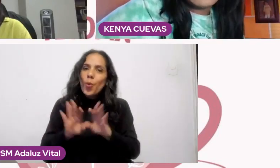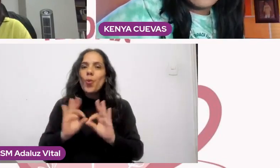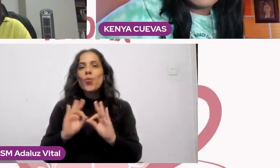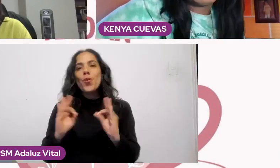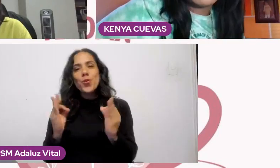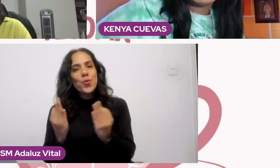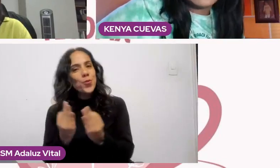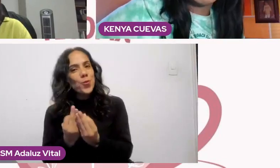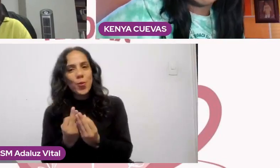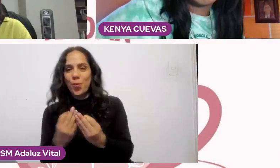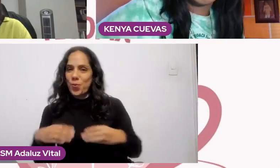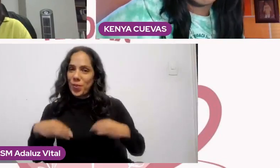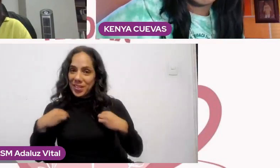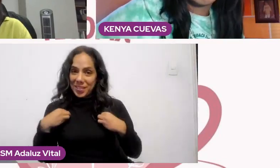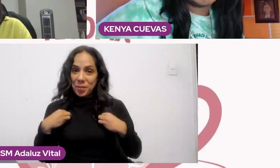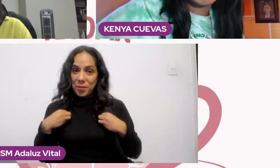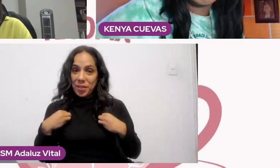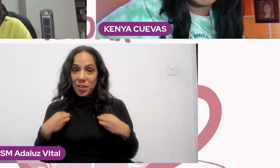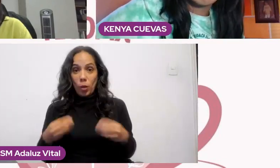que se está haciendo a nivel nacional.